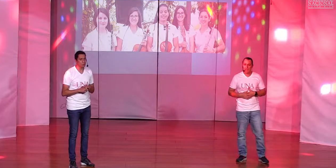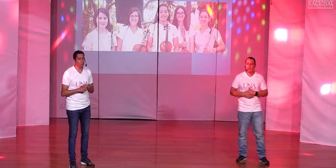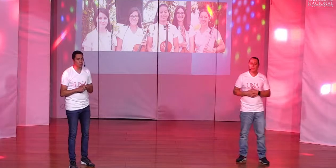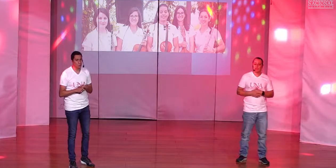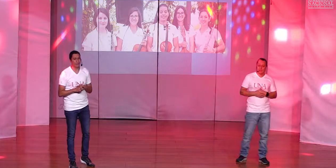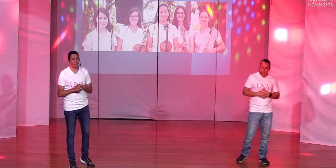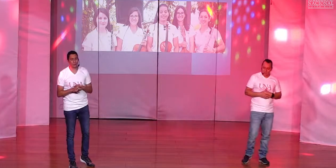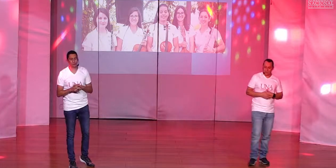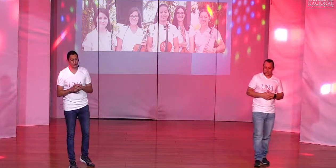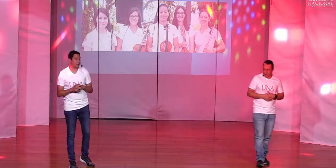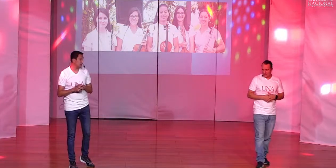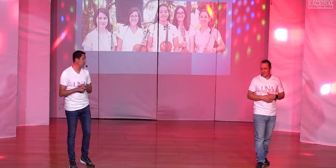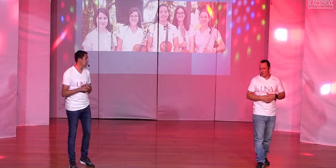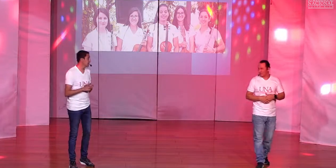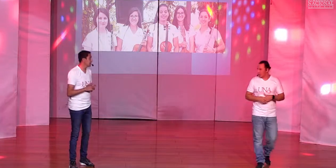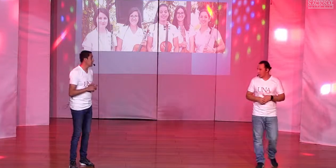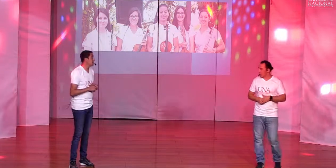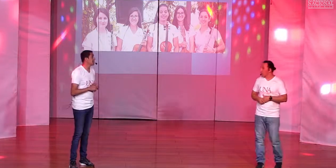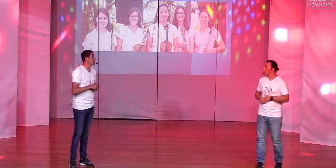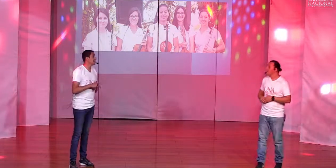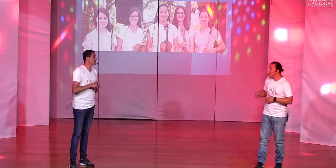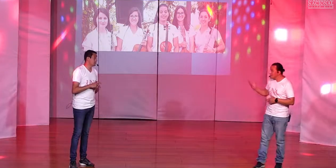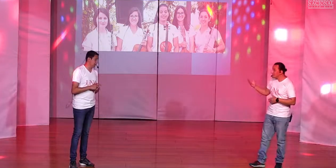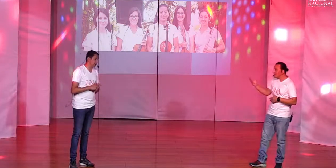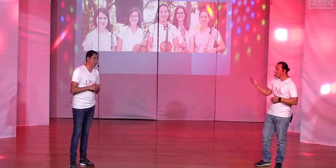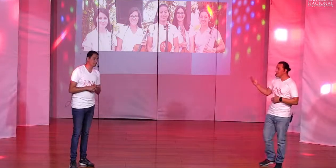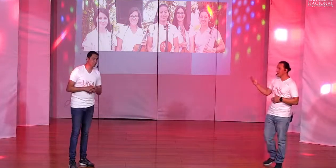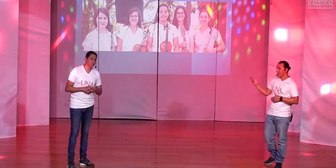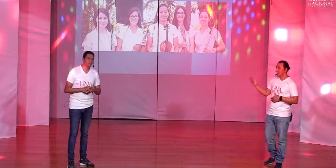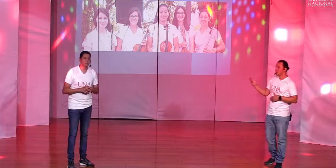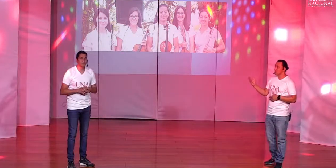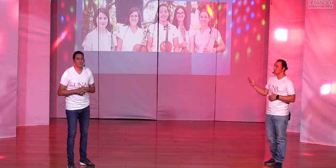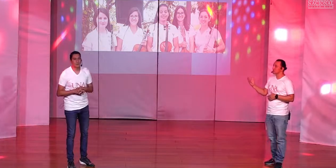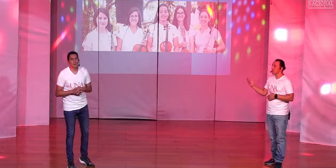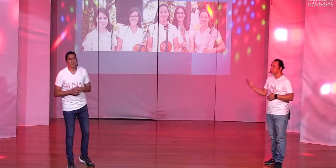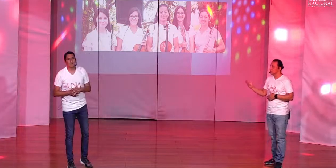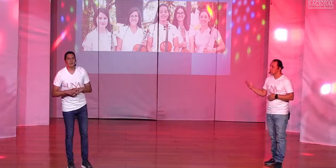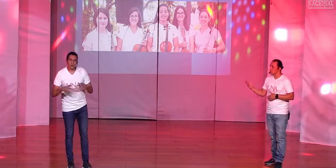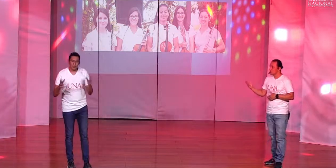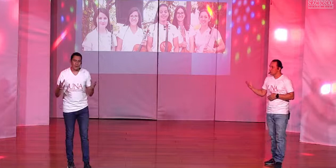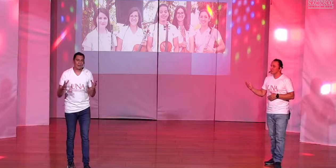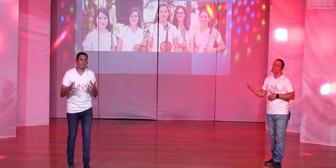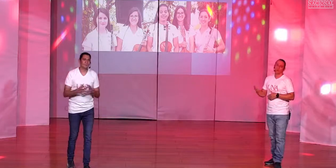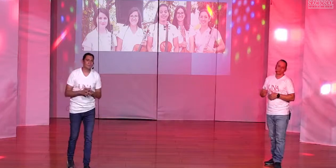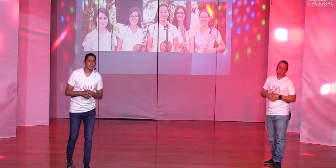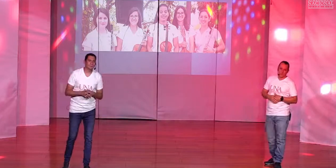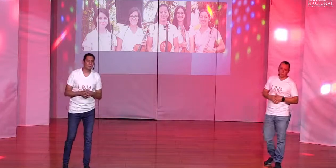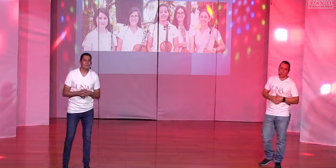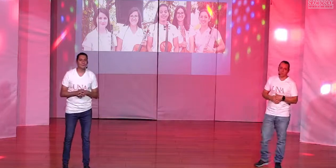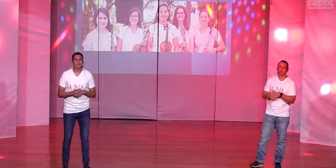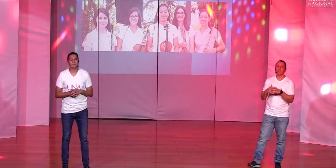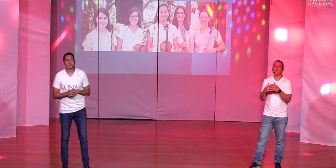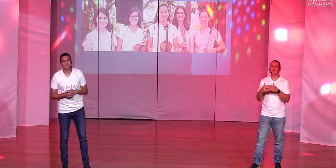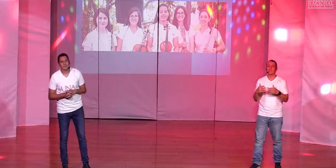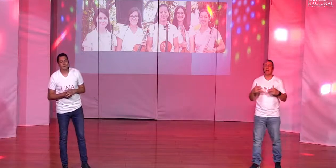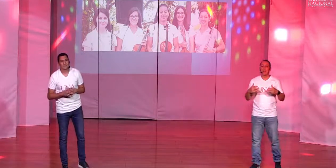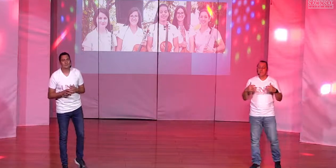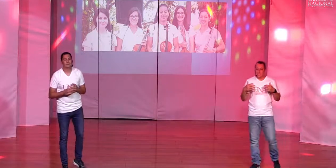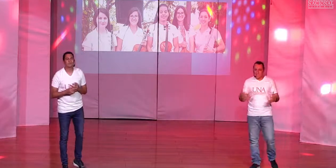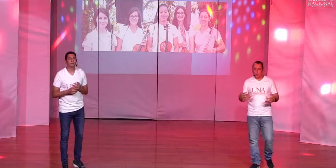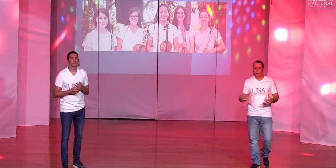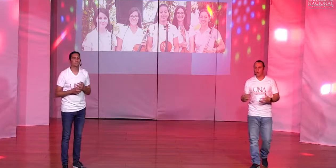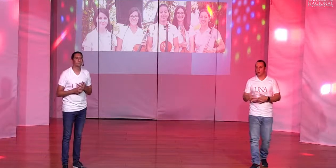de... UNA Campus Sostenible. Excelente, amigo. Pero también, ajá, ¿qué tenemos aquí en los campus? Seguridad. Por supuesto. Queremos que usted se